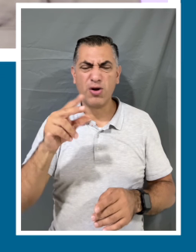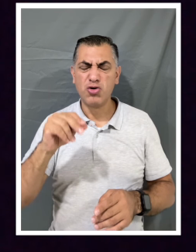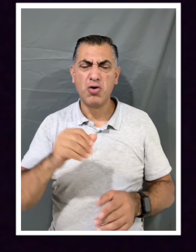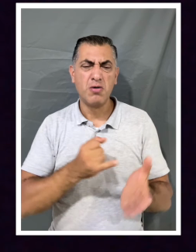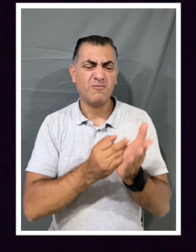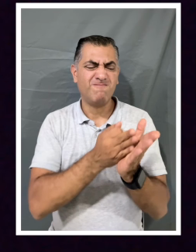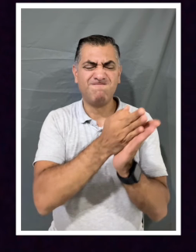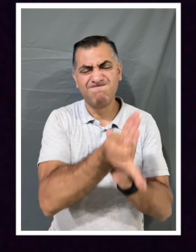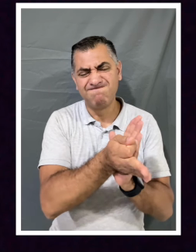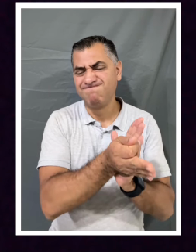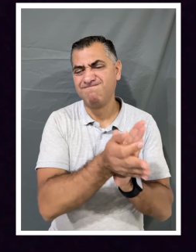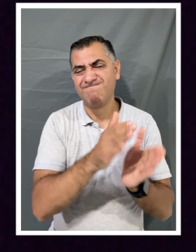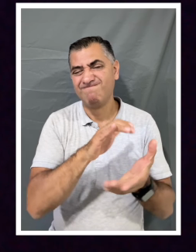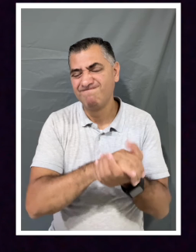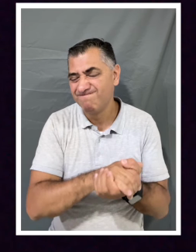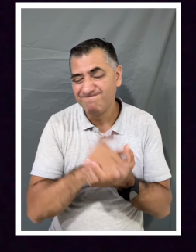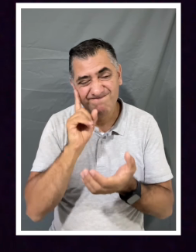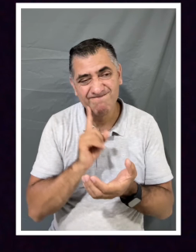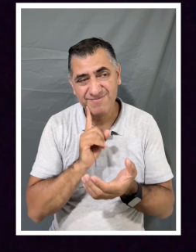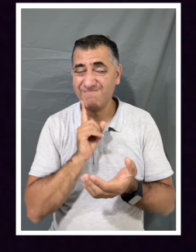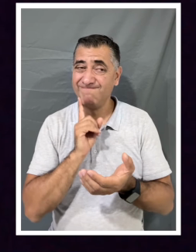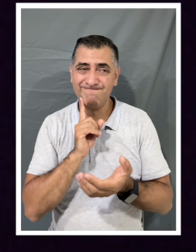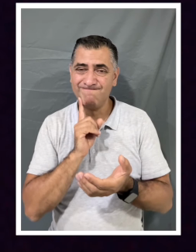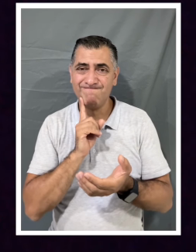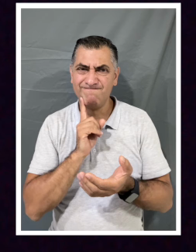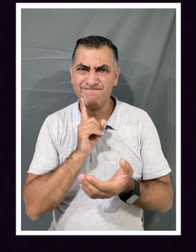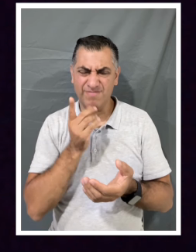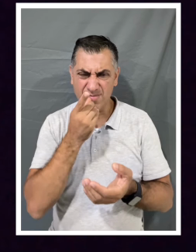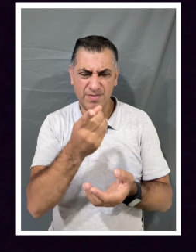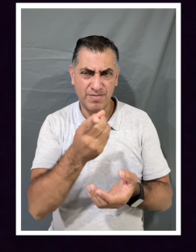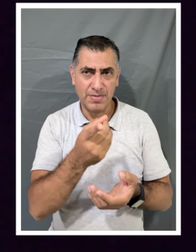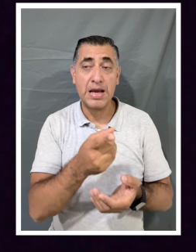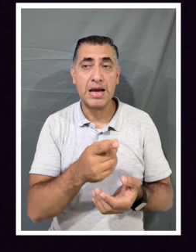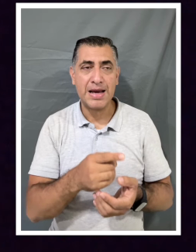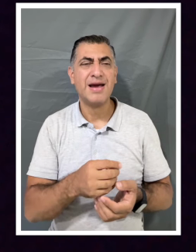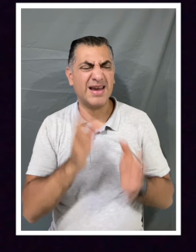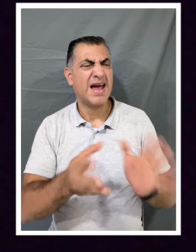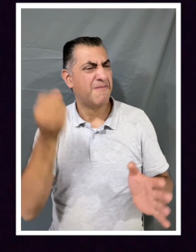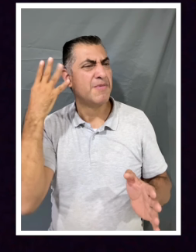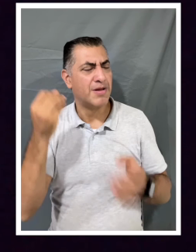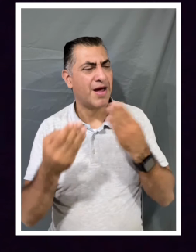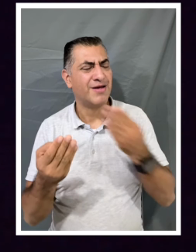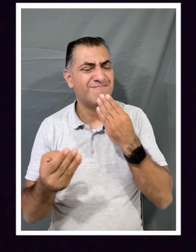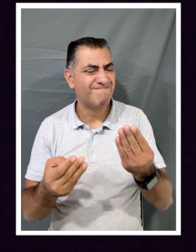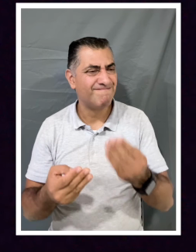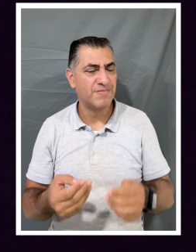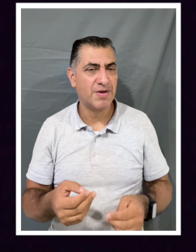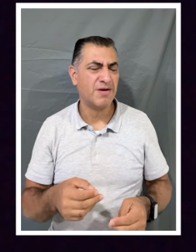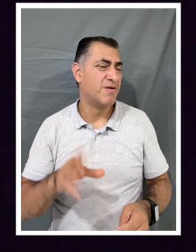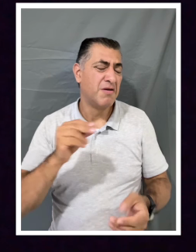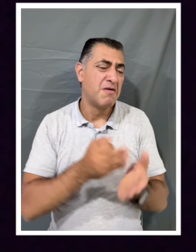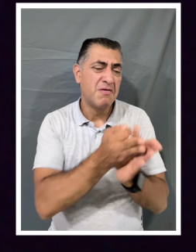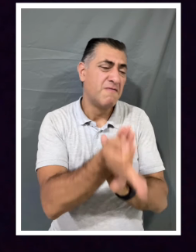mi esposa qué dirían no pues que siga predicando lo hace bien ya si